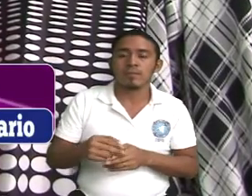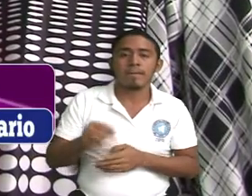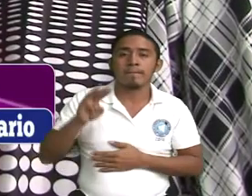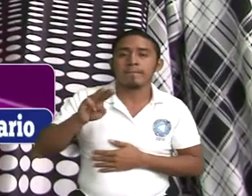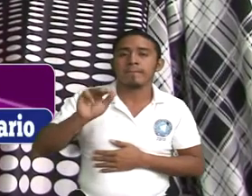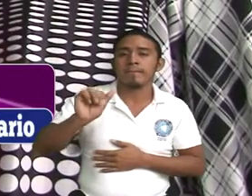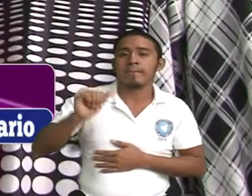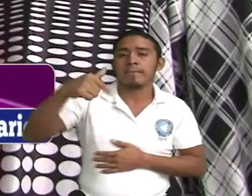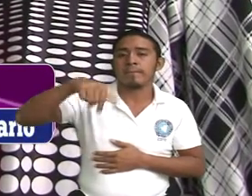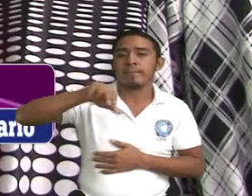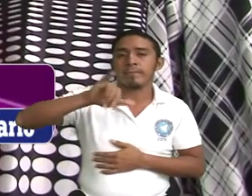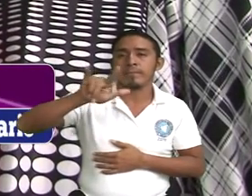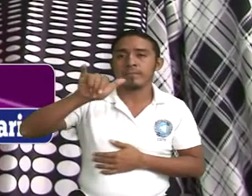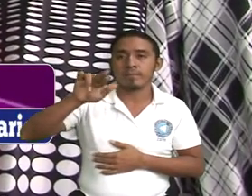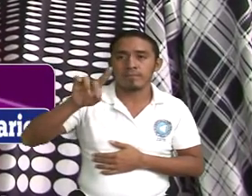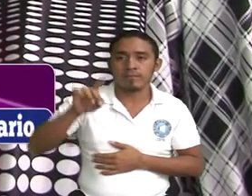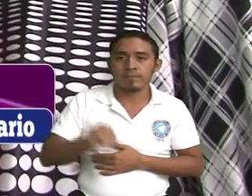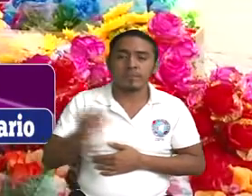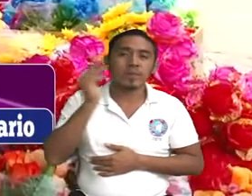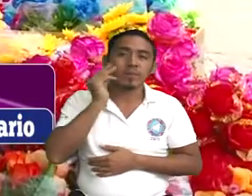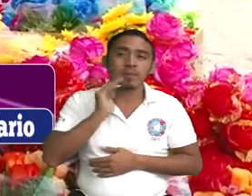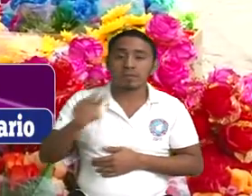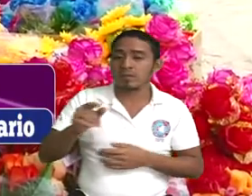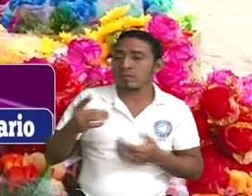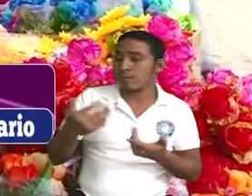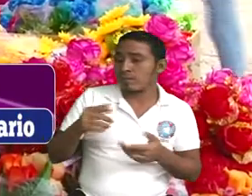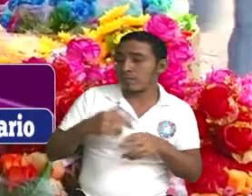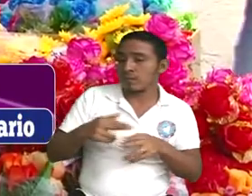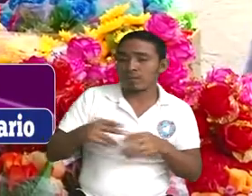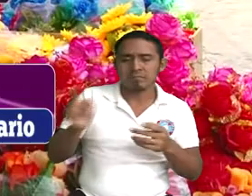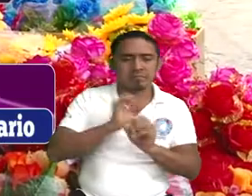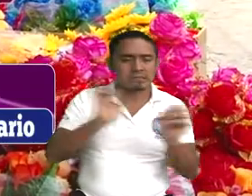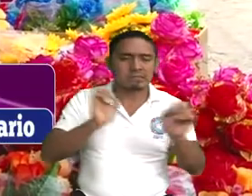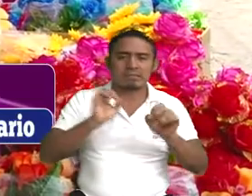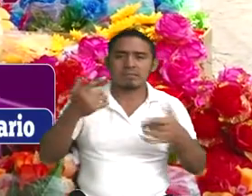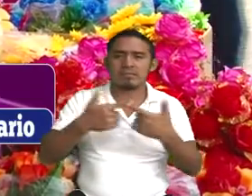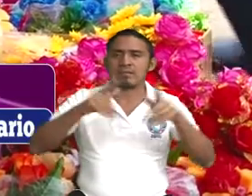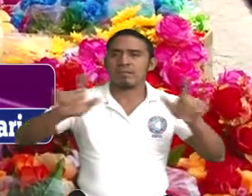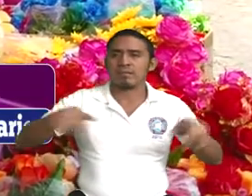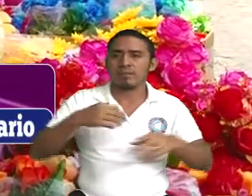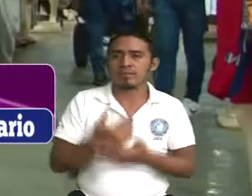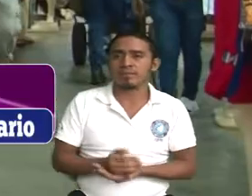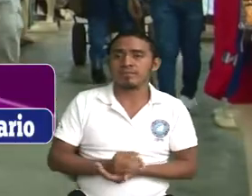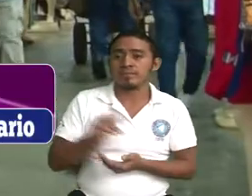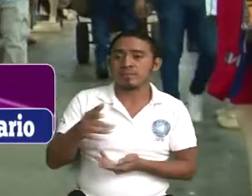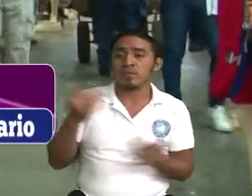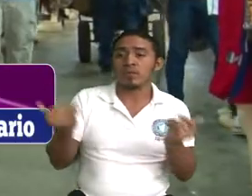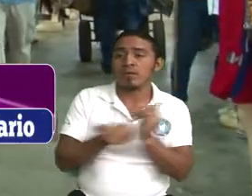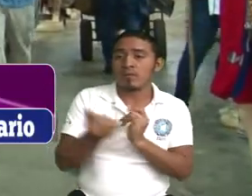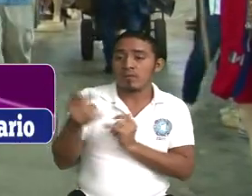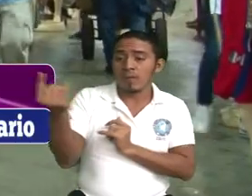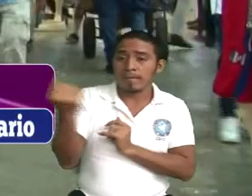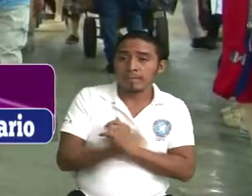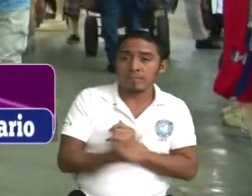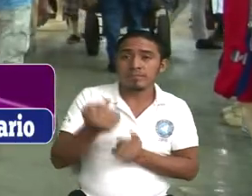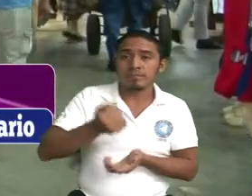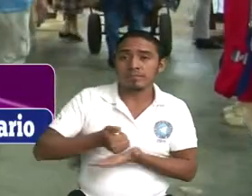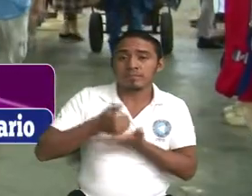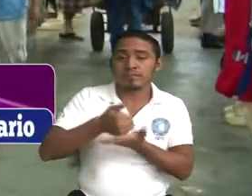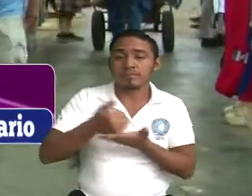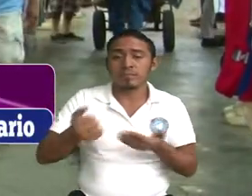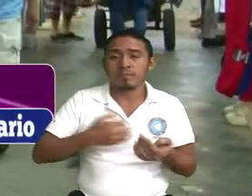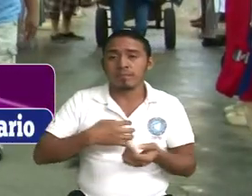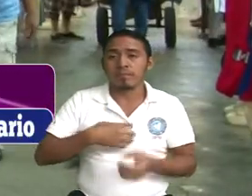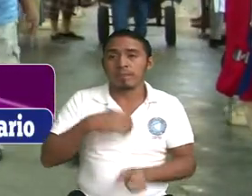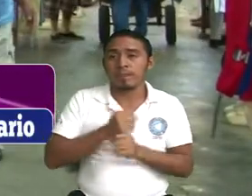Mamá. Y eso va a ser de forma gratuita. Y eso es de forma gratuita, pues eso es otras protagonistas que también están aportando su trabajo.